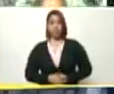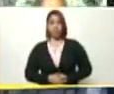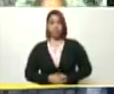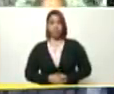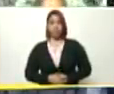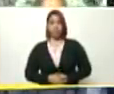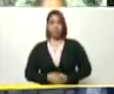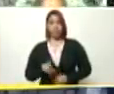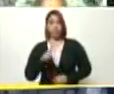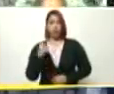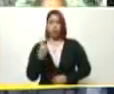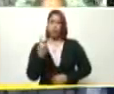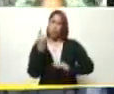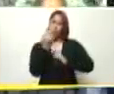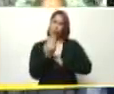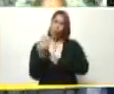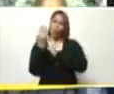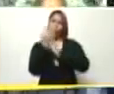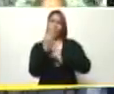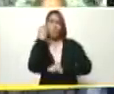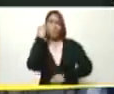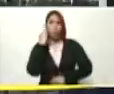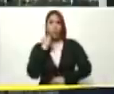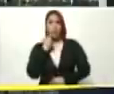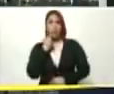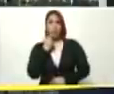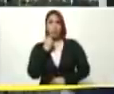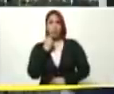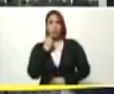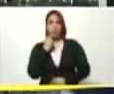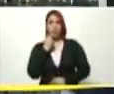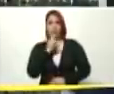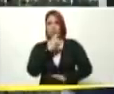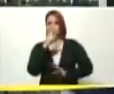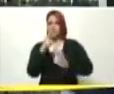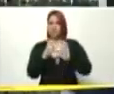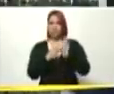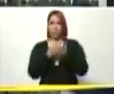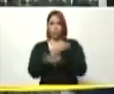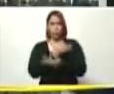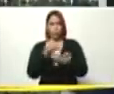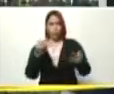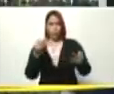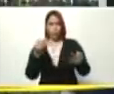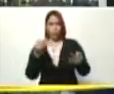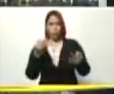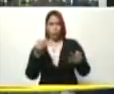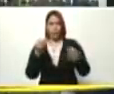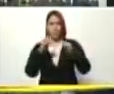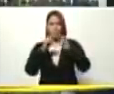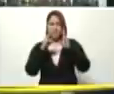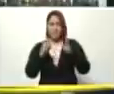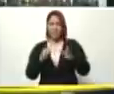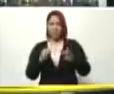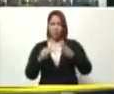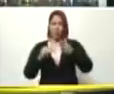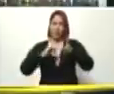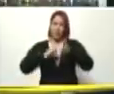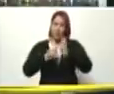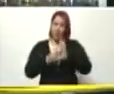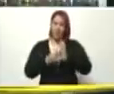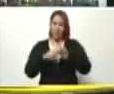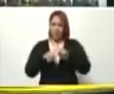no solo los escudos bolivarianos han sido totalmente exitosos en la metodología, en la técnica, en el